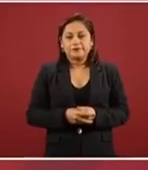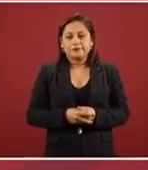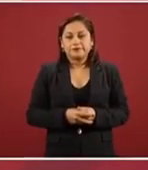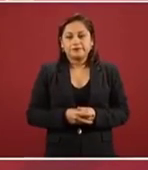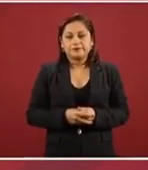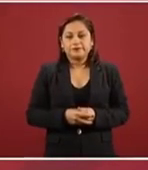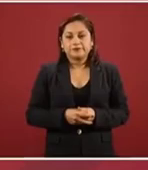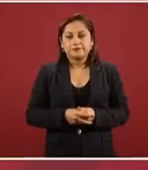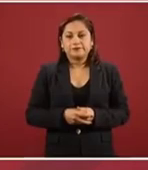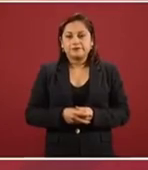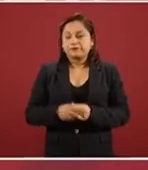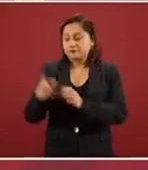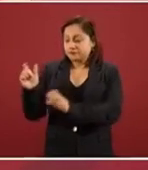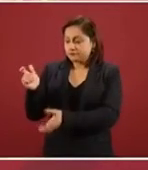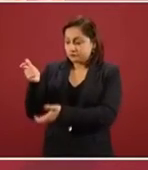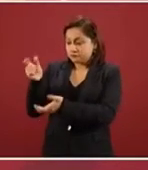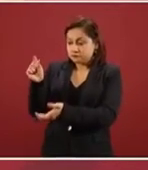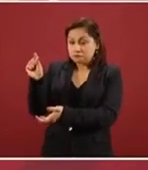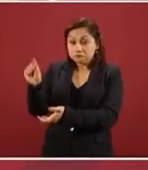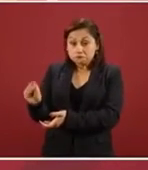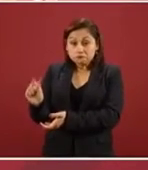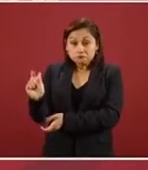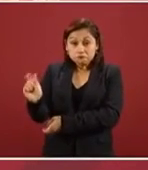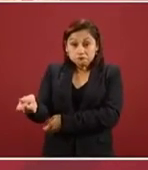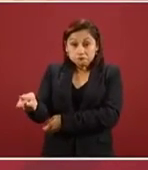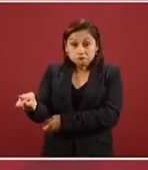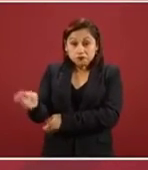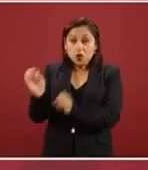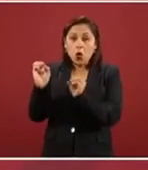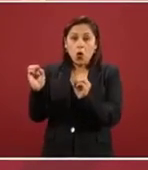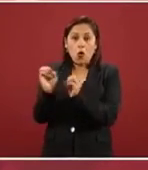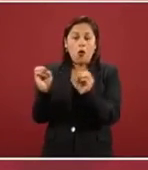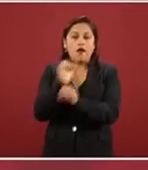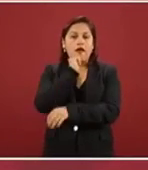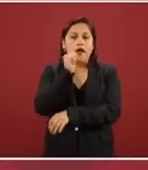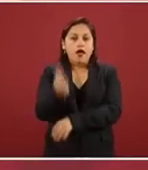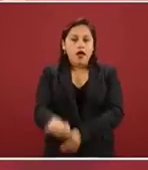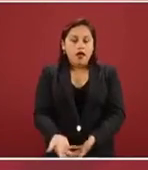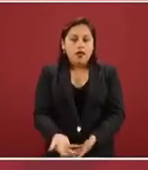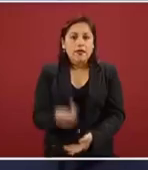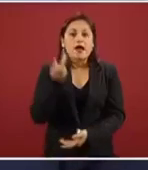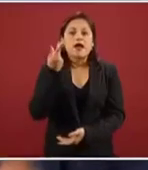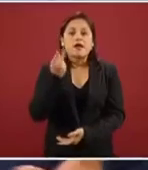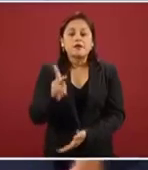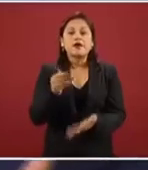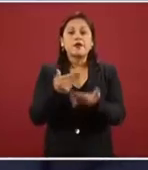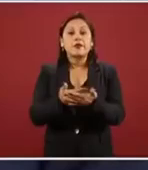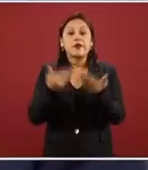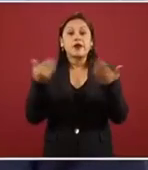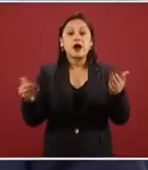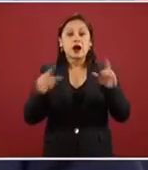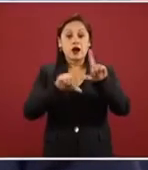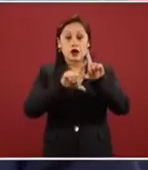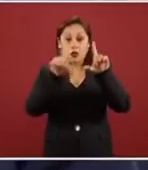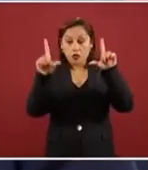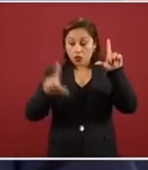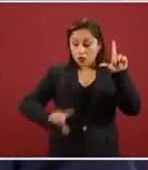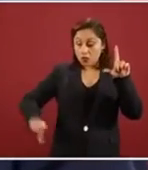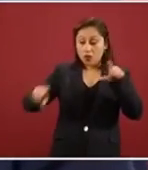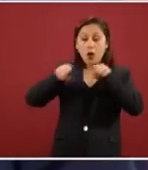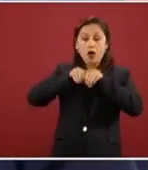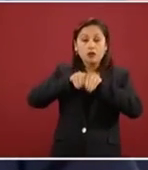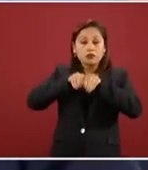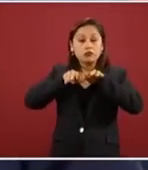les llegaba muy poco o no les llegaba nada. Pero ahora estamos dispersando alrededor de 300